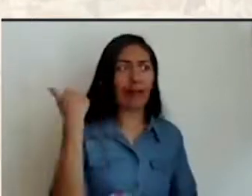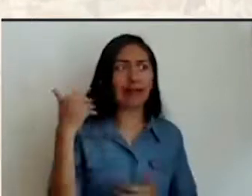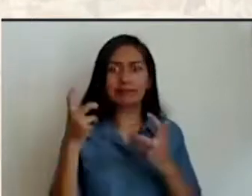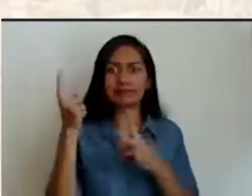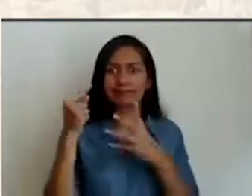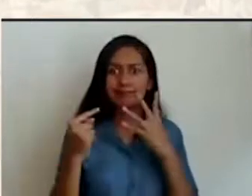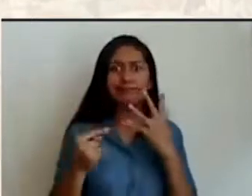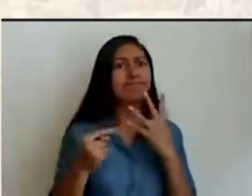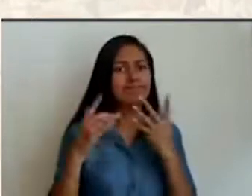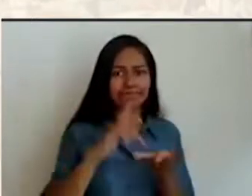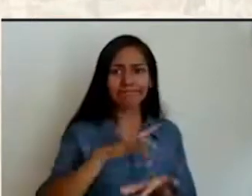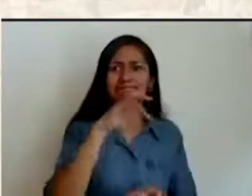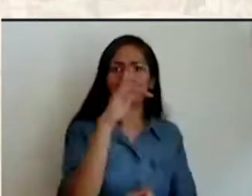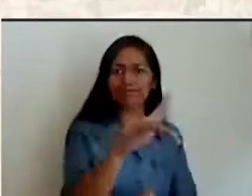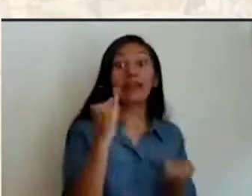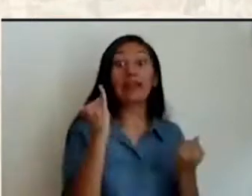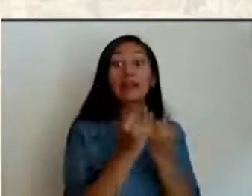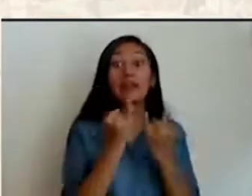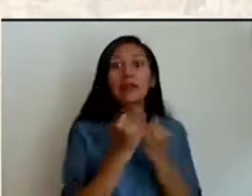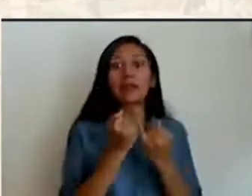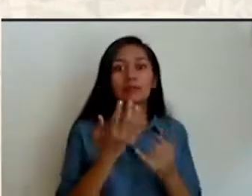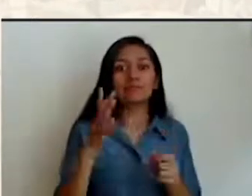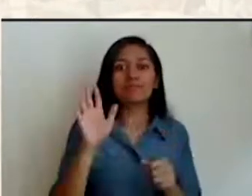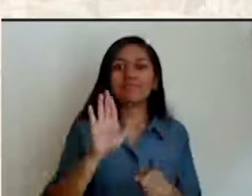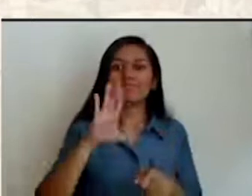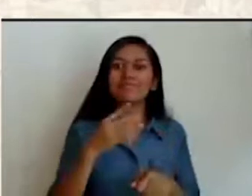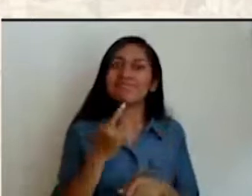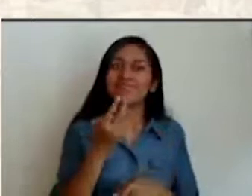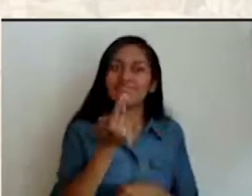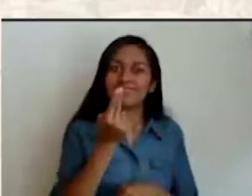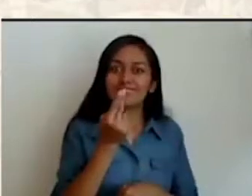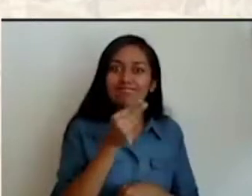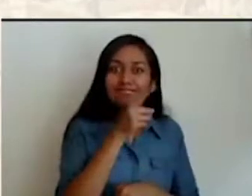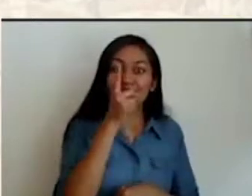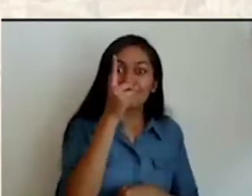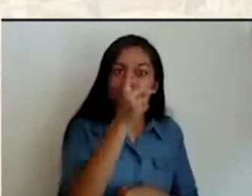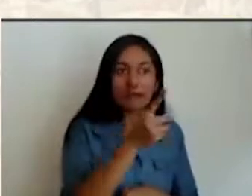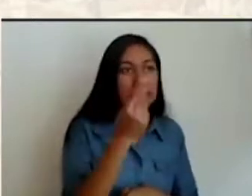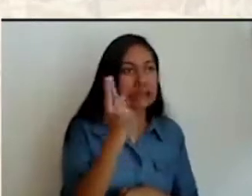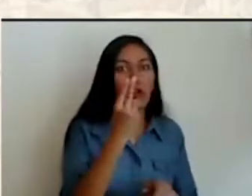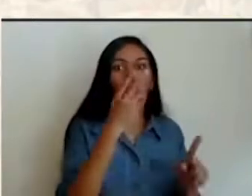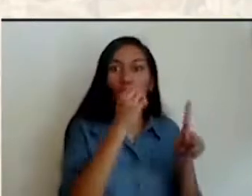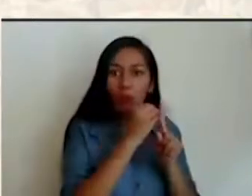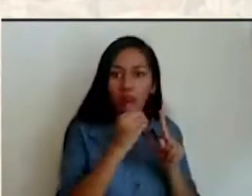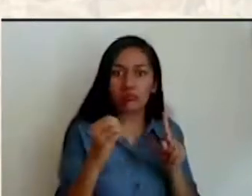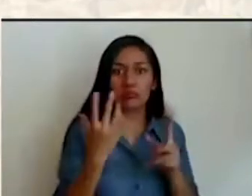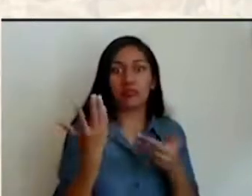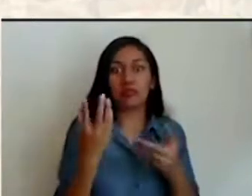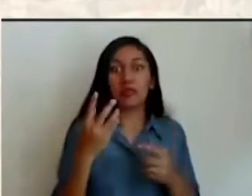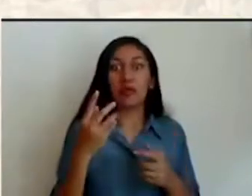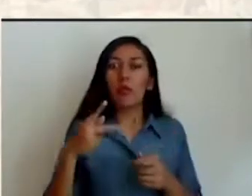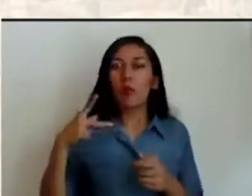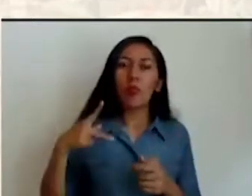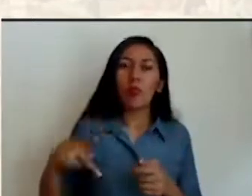también está orientando a que socialmente existe una congruencia entre las medidas políticas